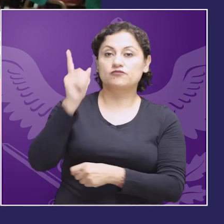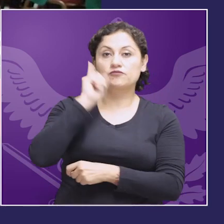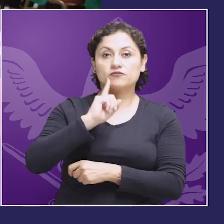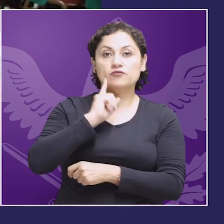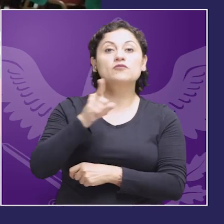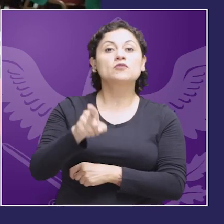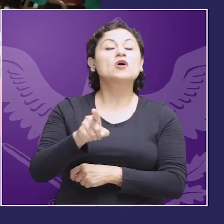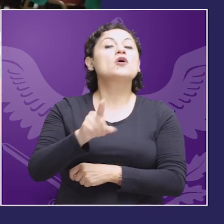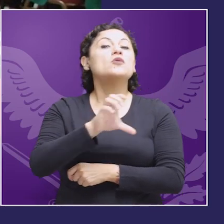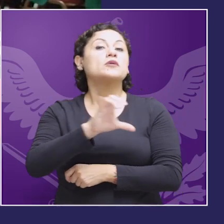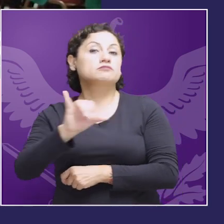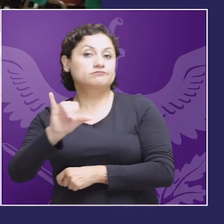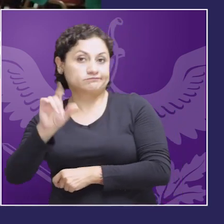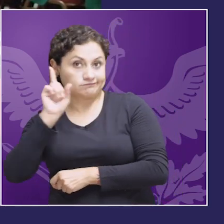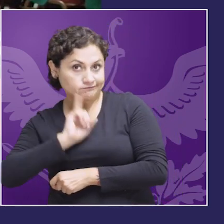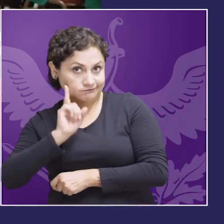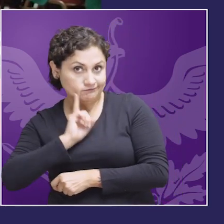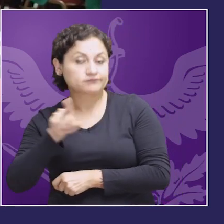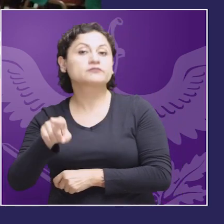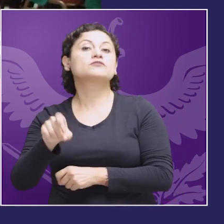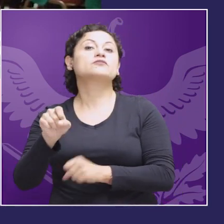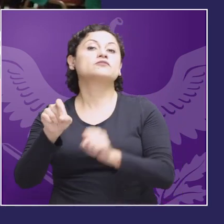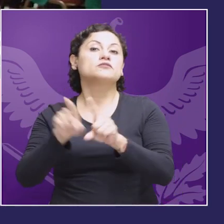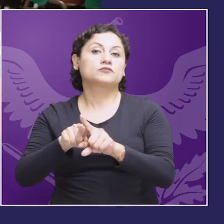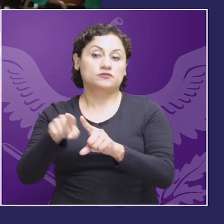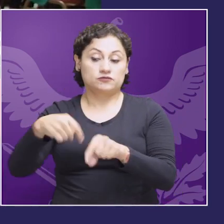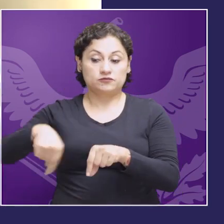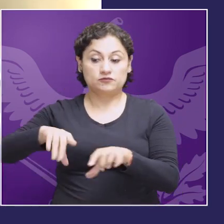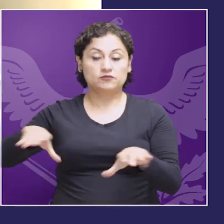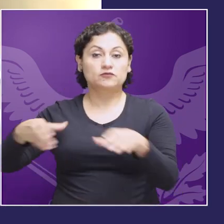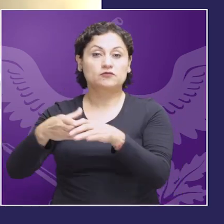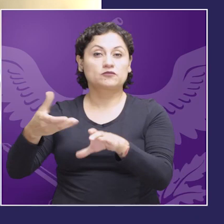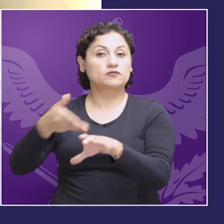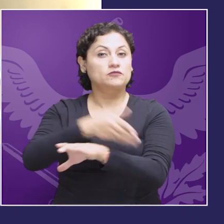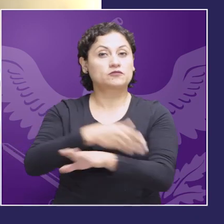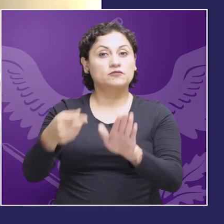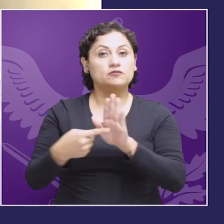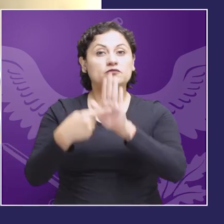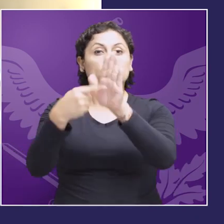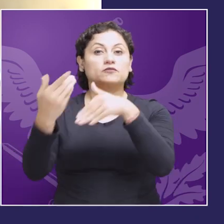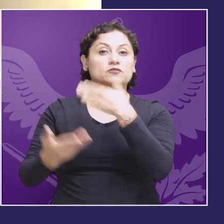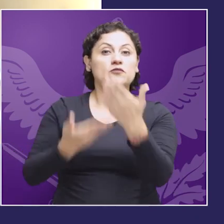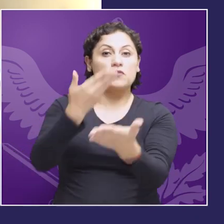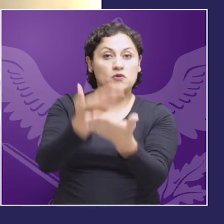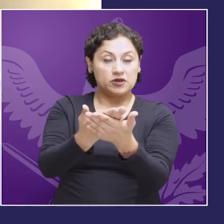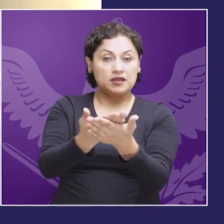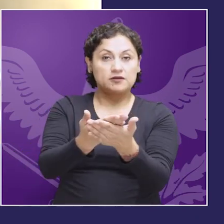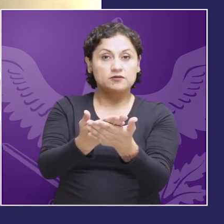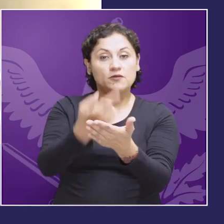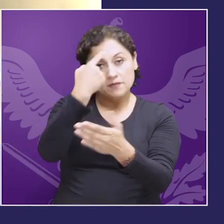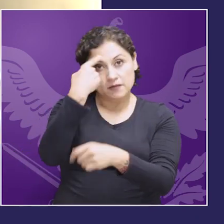trabajando juntas, la Comisión Interamericana de Mujeres que presentó el proyecto